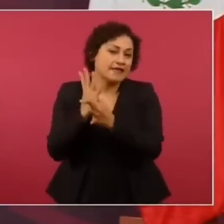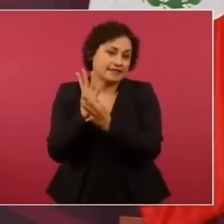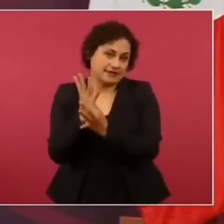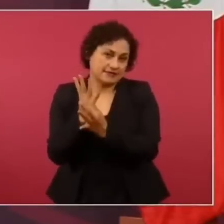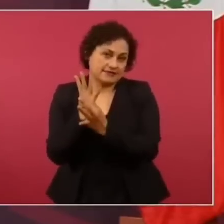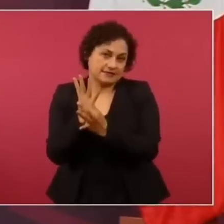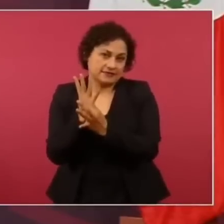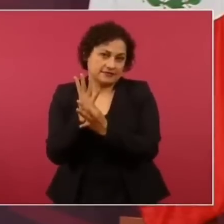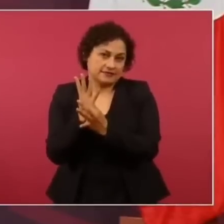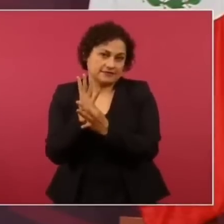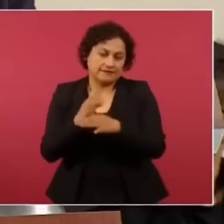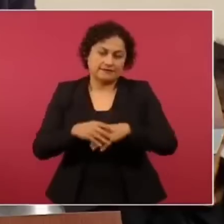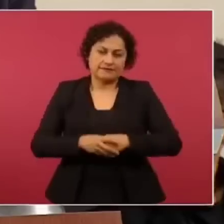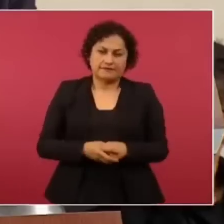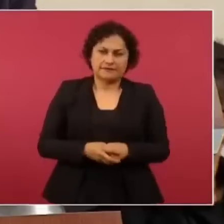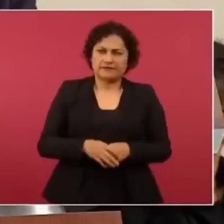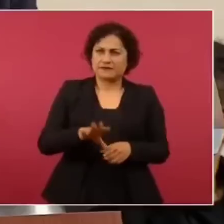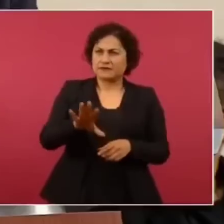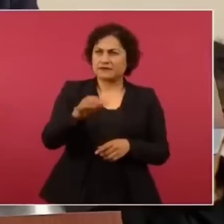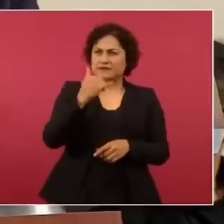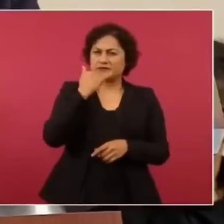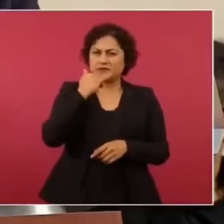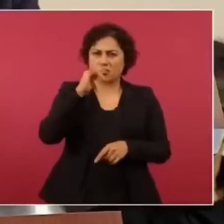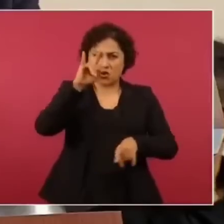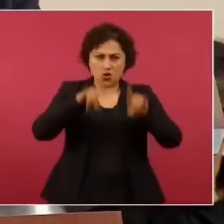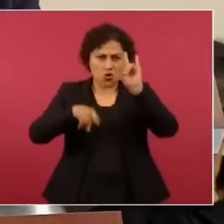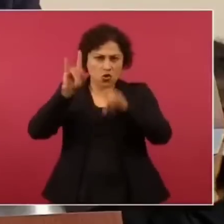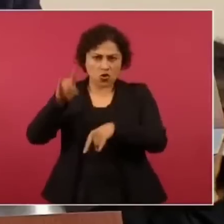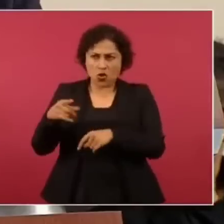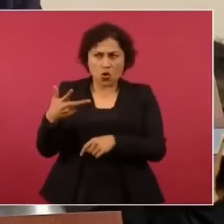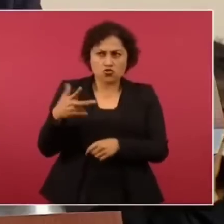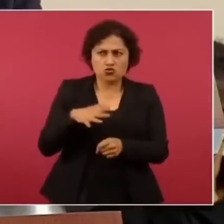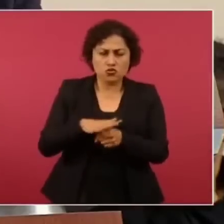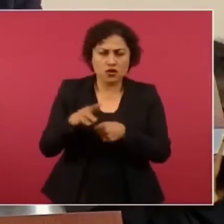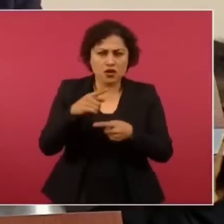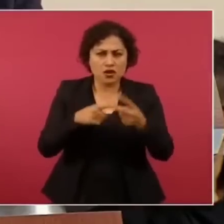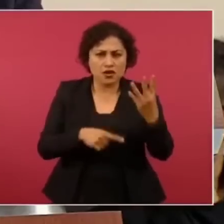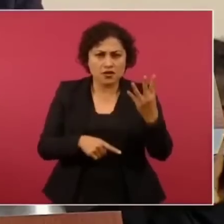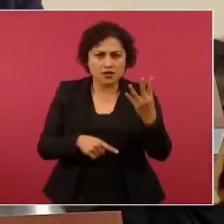Y por cierto, hoy, ¿cuáles son las 8 columnas?